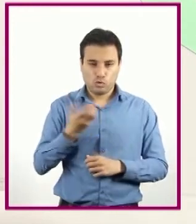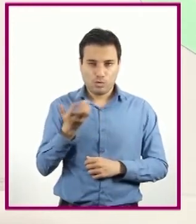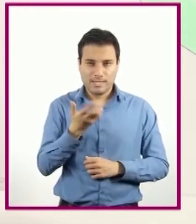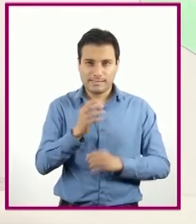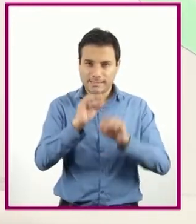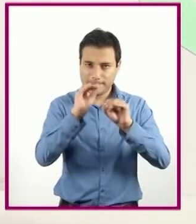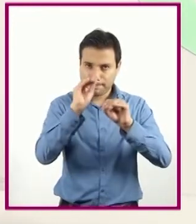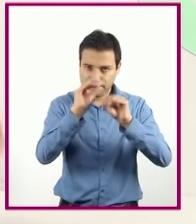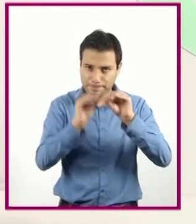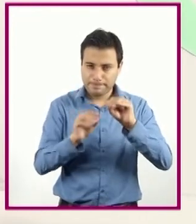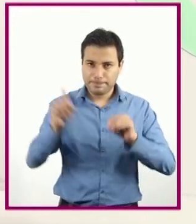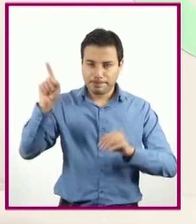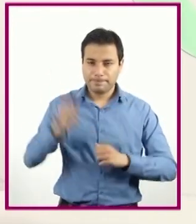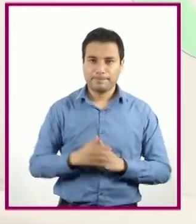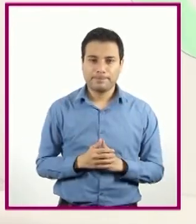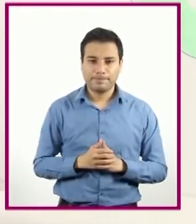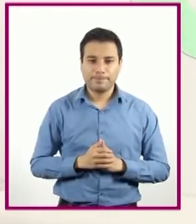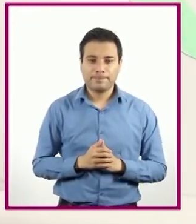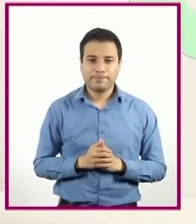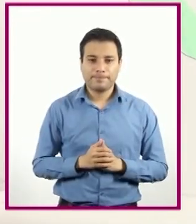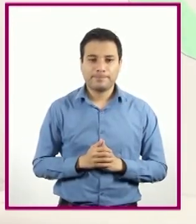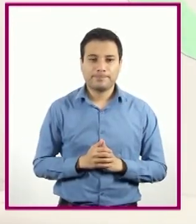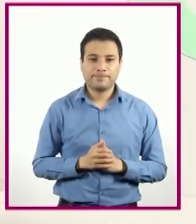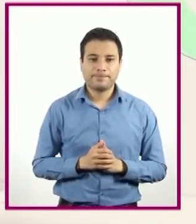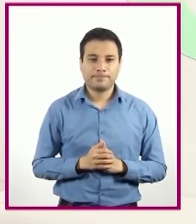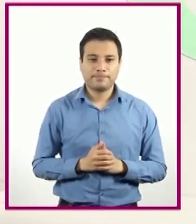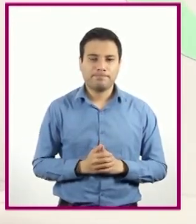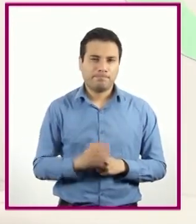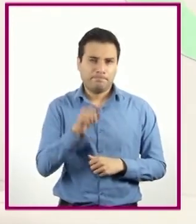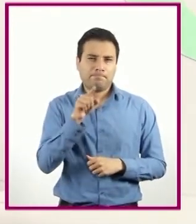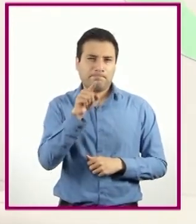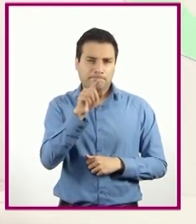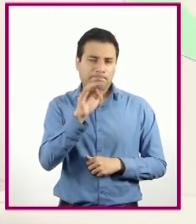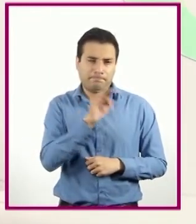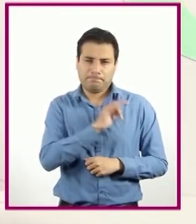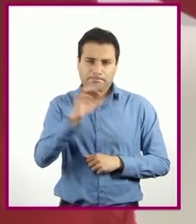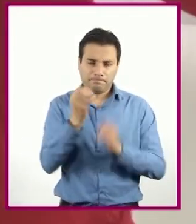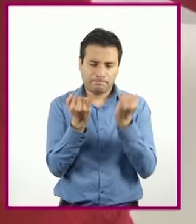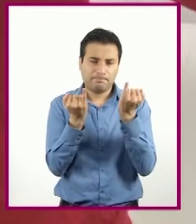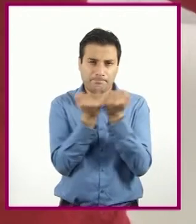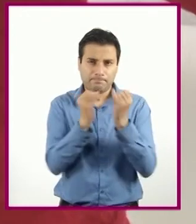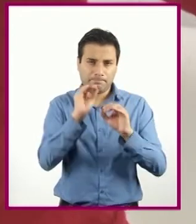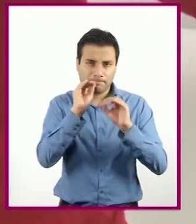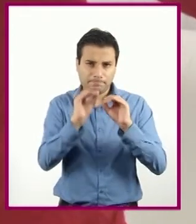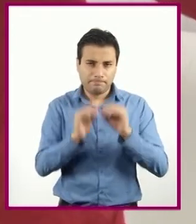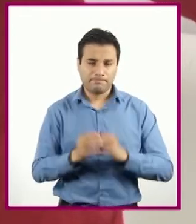lámina de códice, con el que podrás darte una idea de lo que puedes hacer.